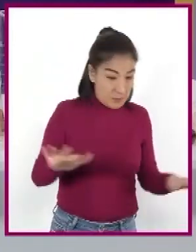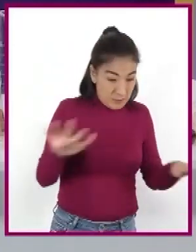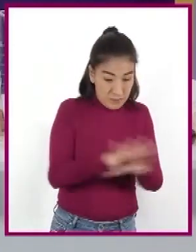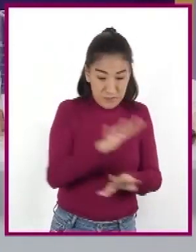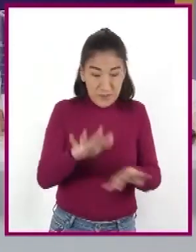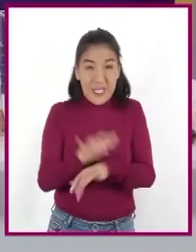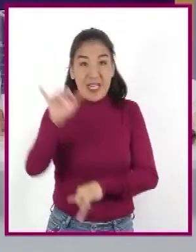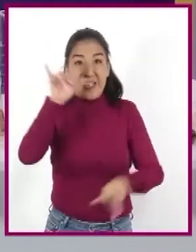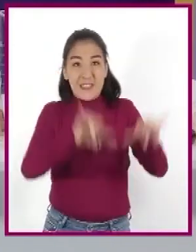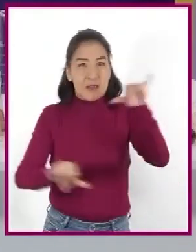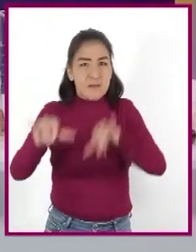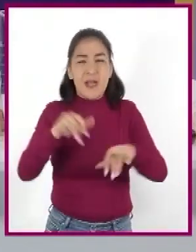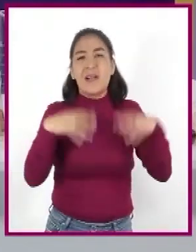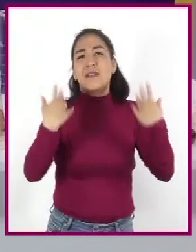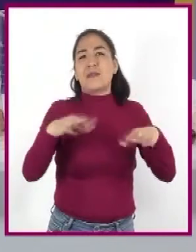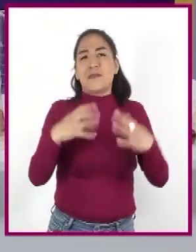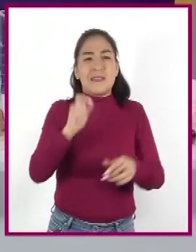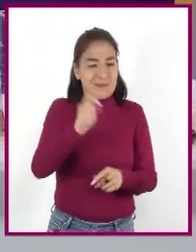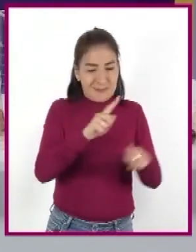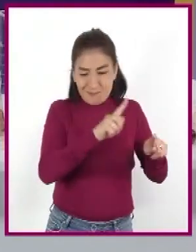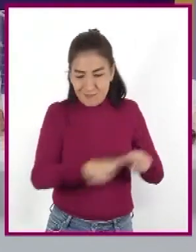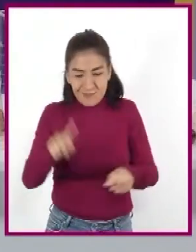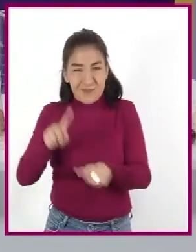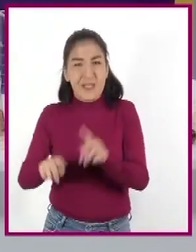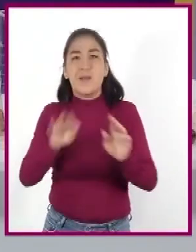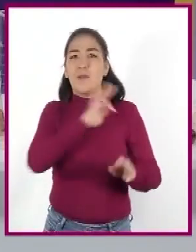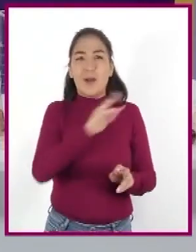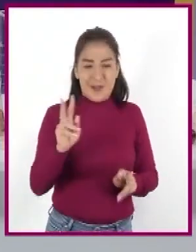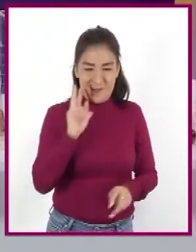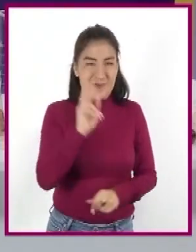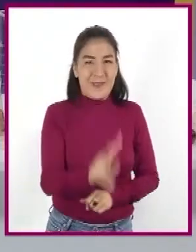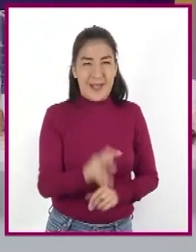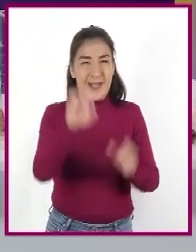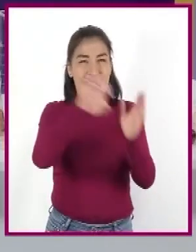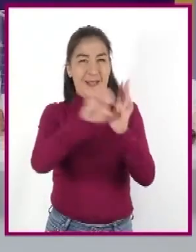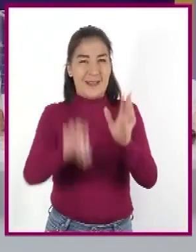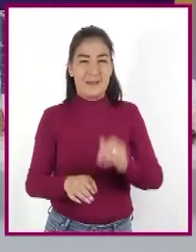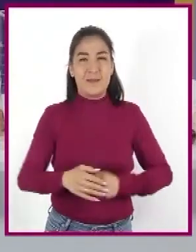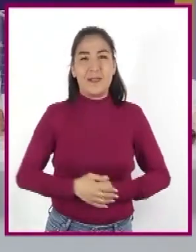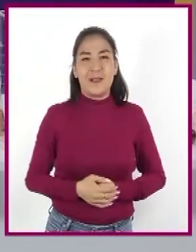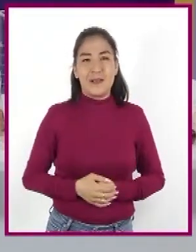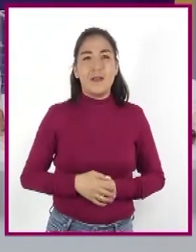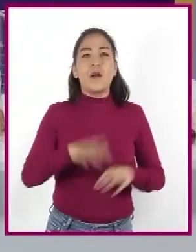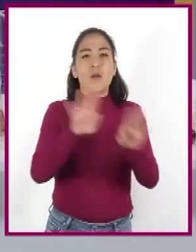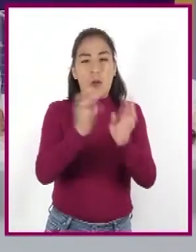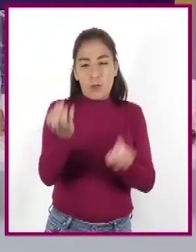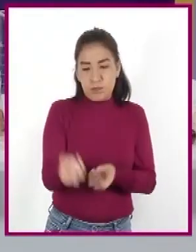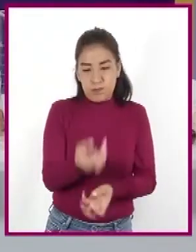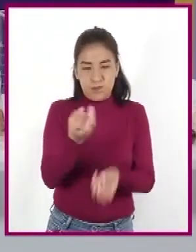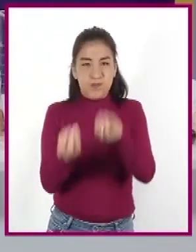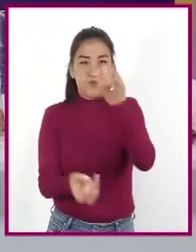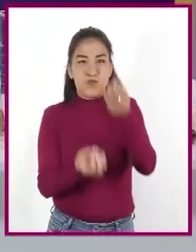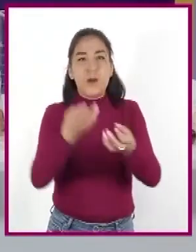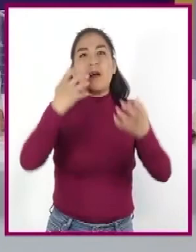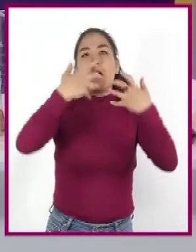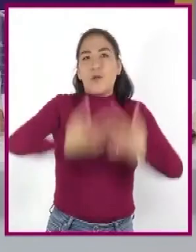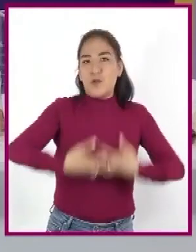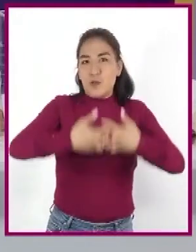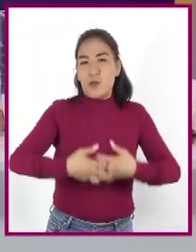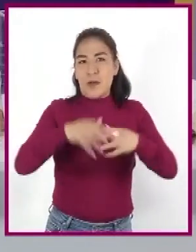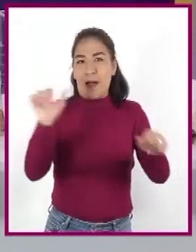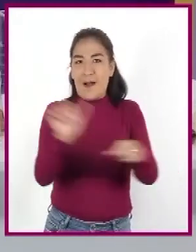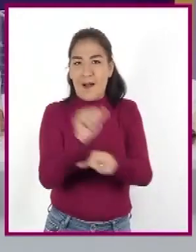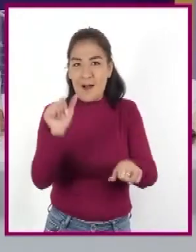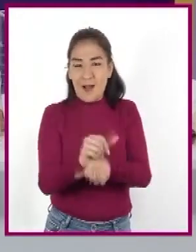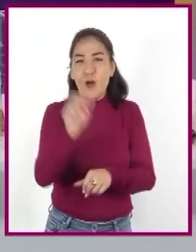gran variedad de manifestaciones que se pueden producir. Por ejemplo, reacciones de efervescencia, de combustión, reacciones